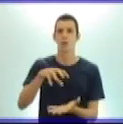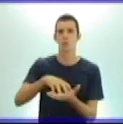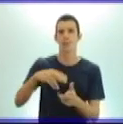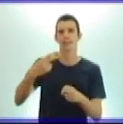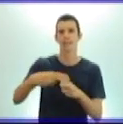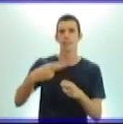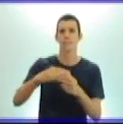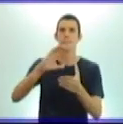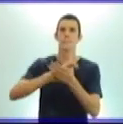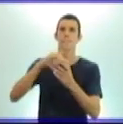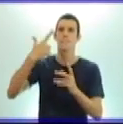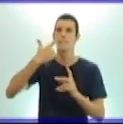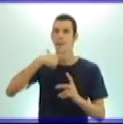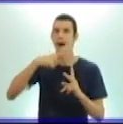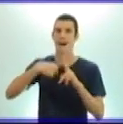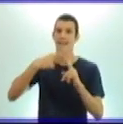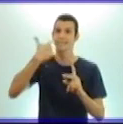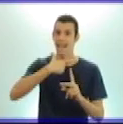Baracoa,